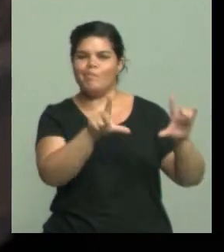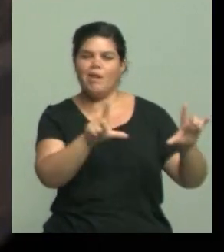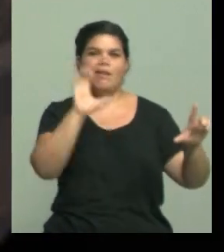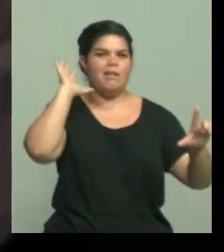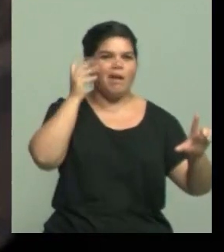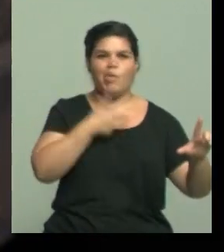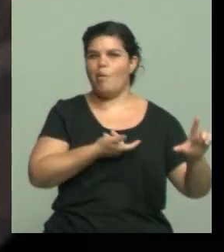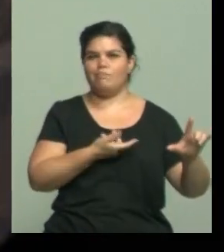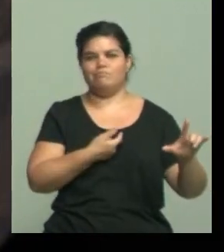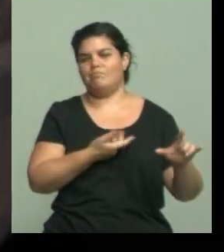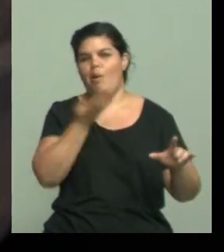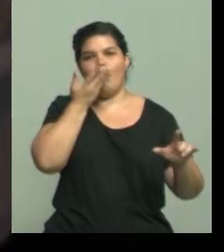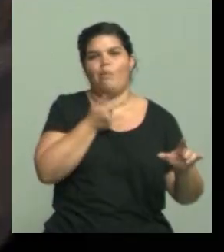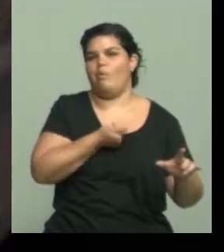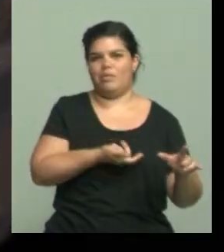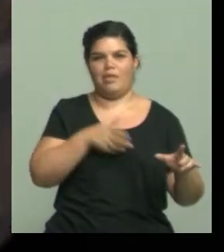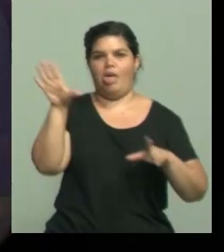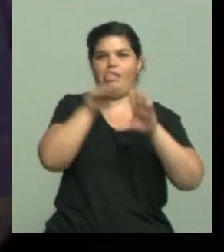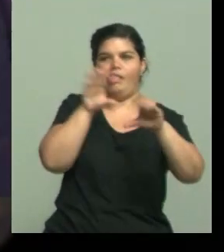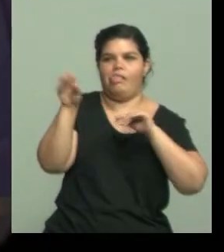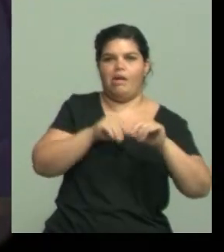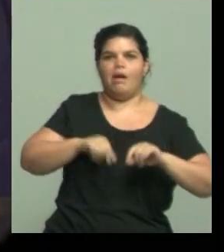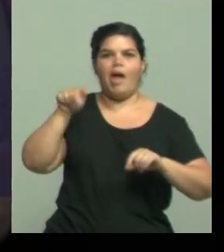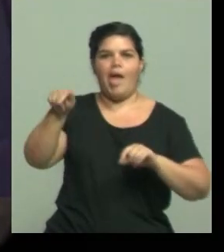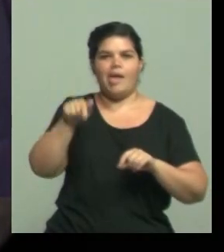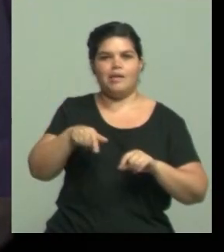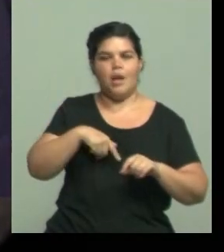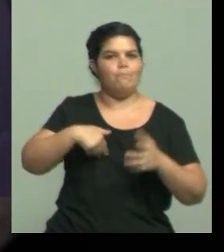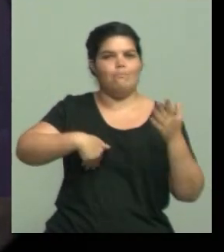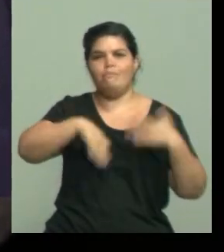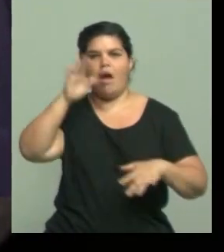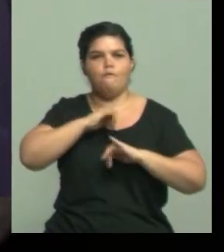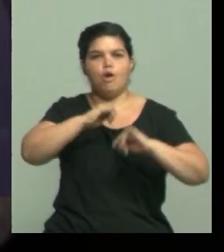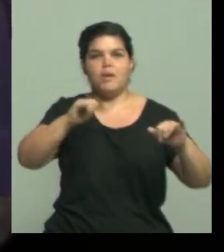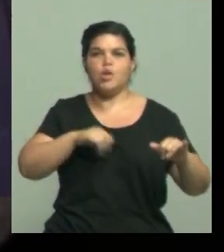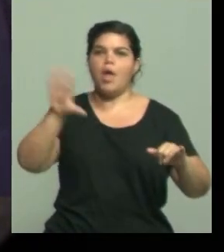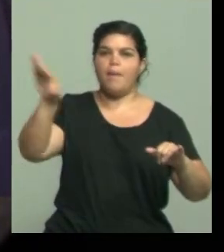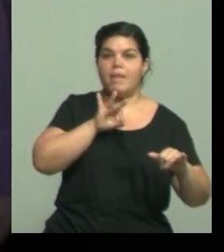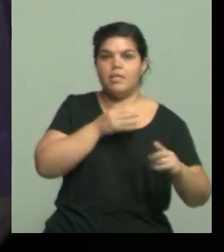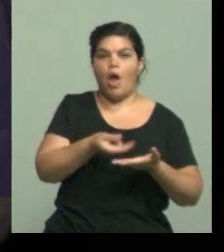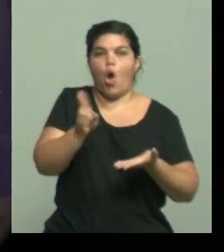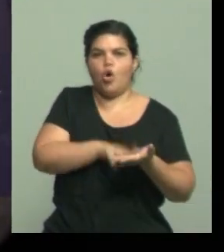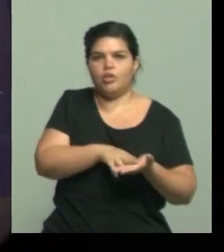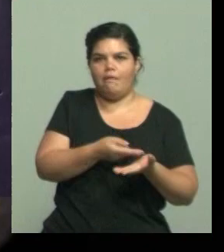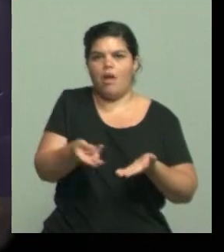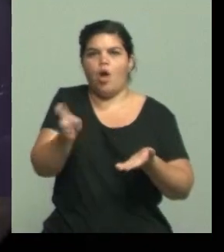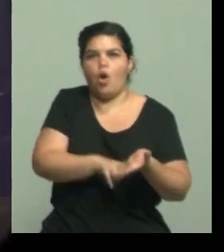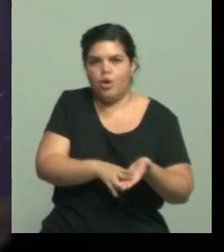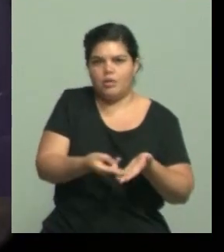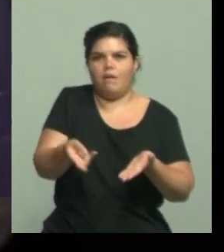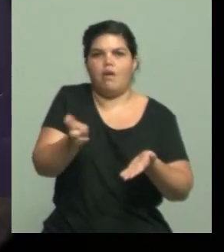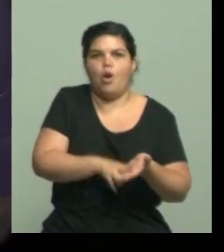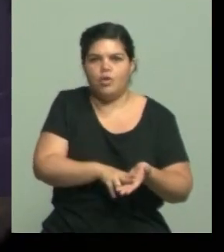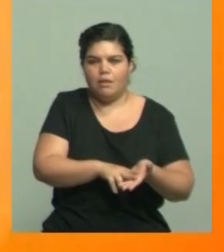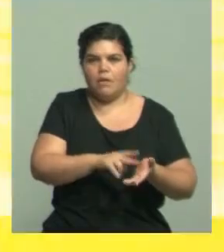que están midiendo el rating minuto a minuto les servía. Sí. Entonces decían, este tipo garpa, lo volvemos a invitar. Y después se peleaban por el personaje